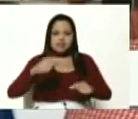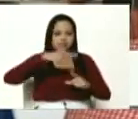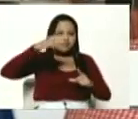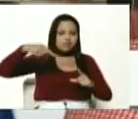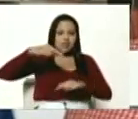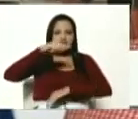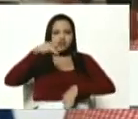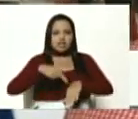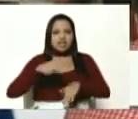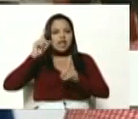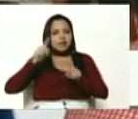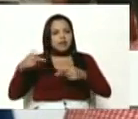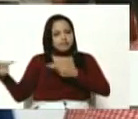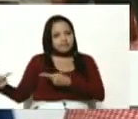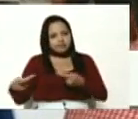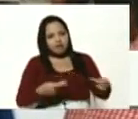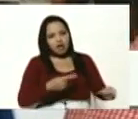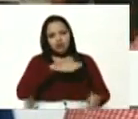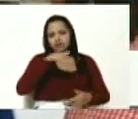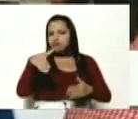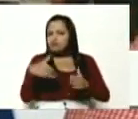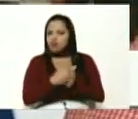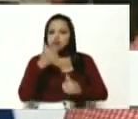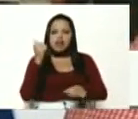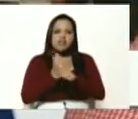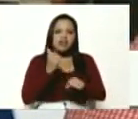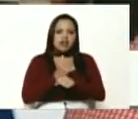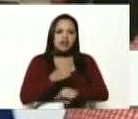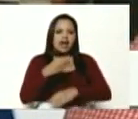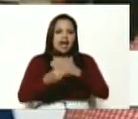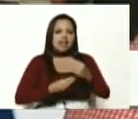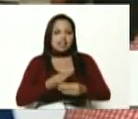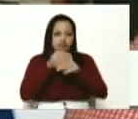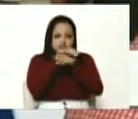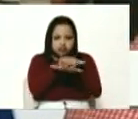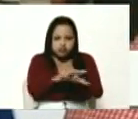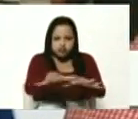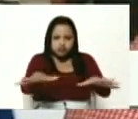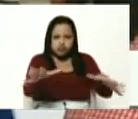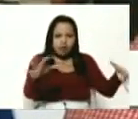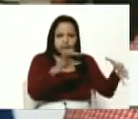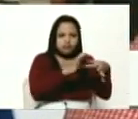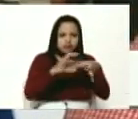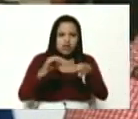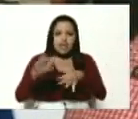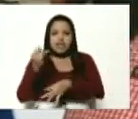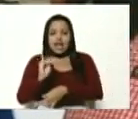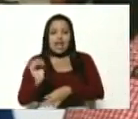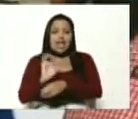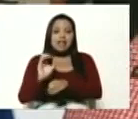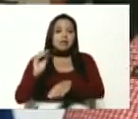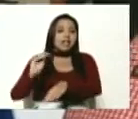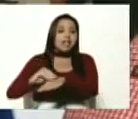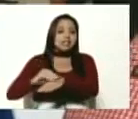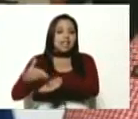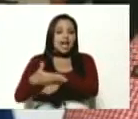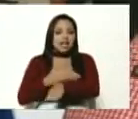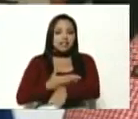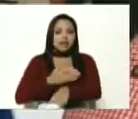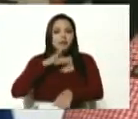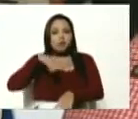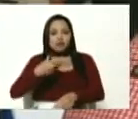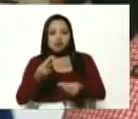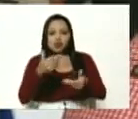extendió la invitación a toda la clase obrera a crear un gran tejido que sea una alerta de voz temprana para que se recupere